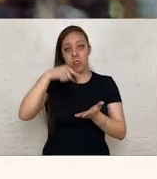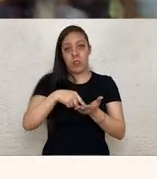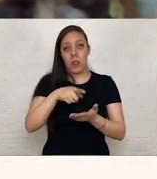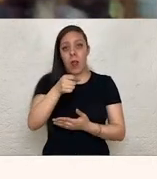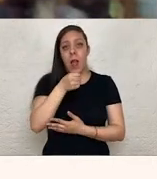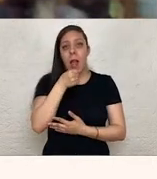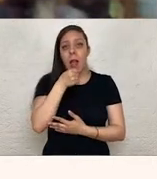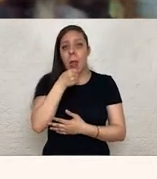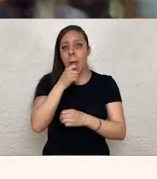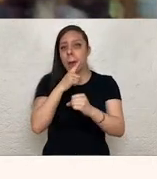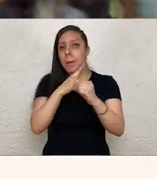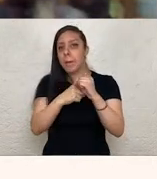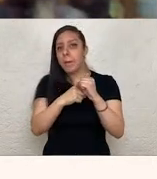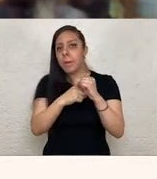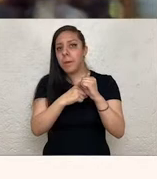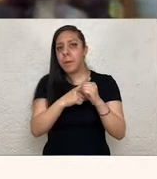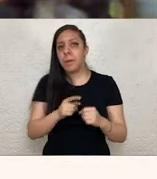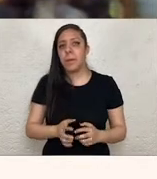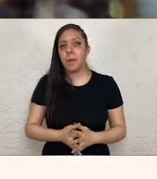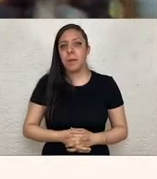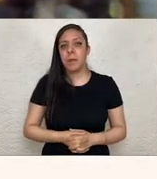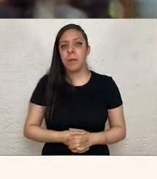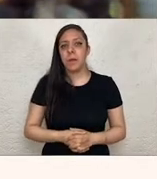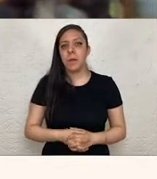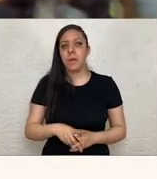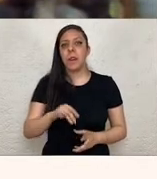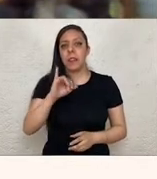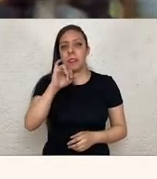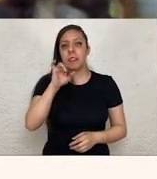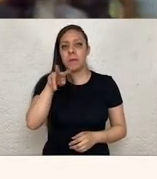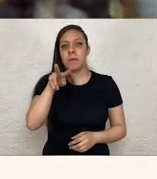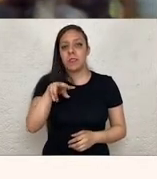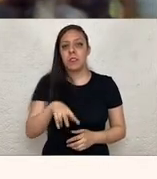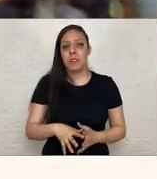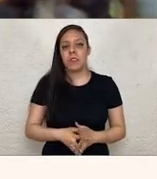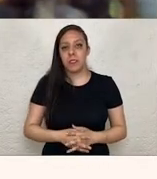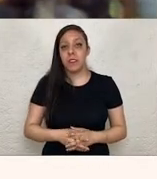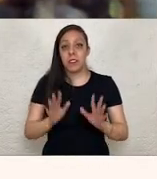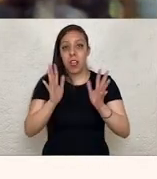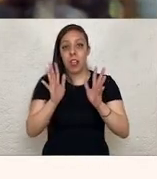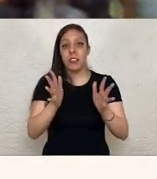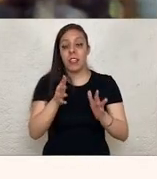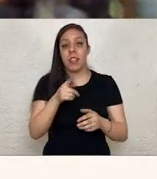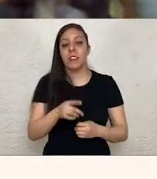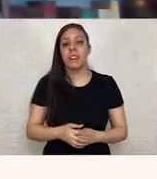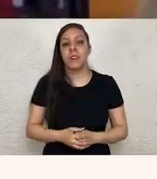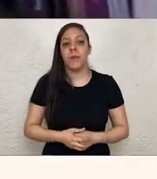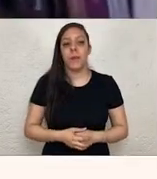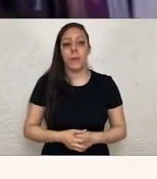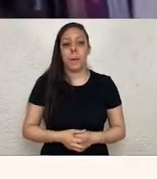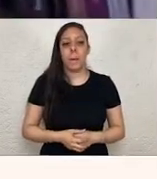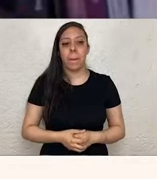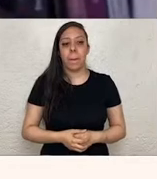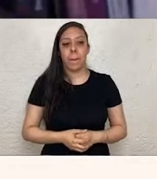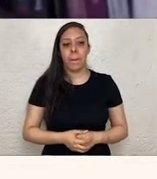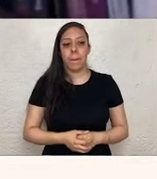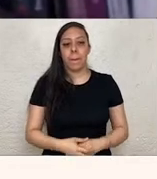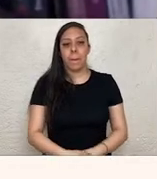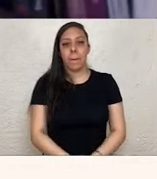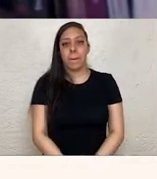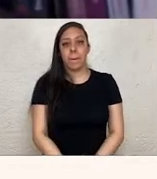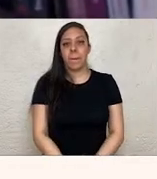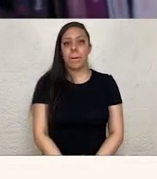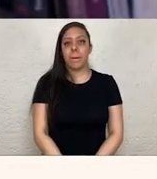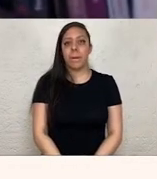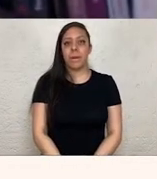Creo que apagaste tu micrófono. Sí. Ahí está. Sí, ¿verdad? Sí, ya está.